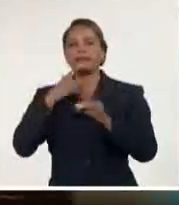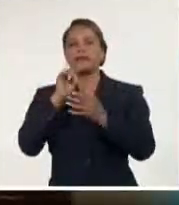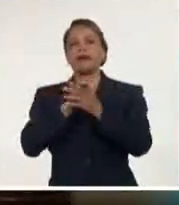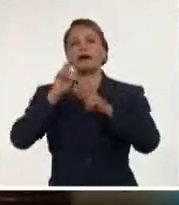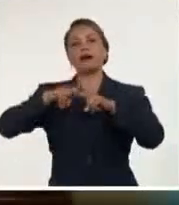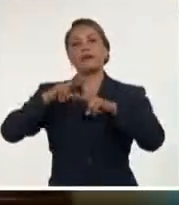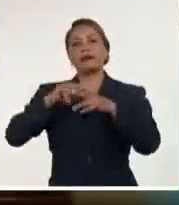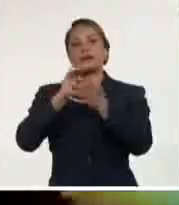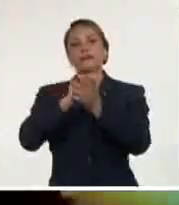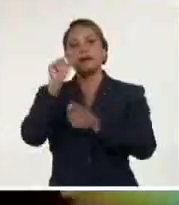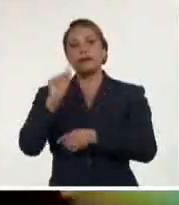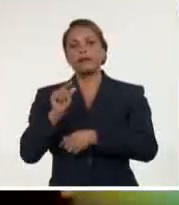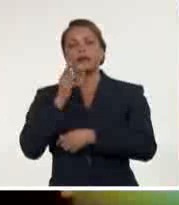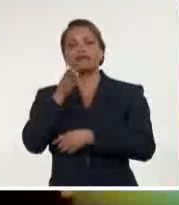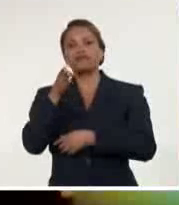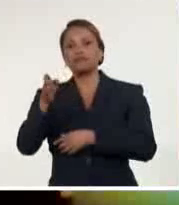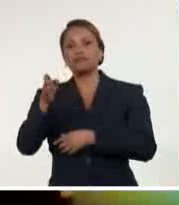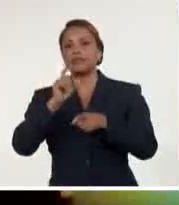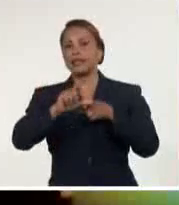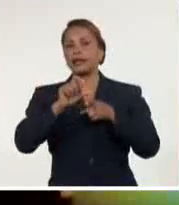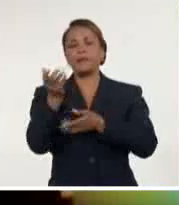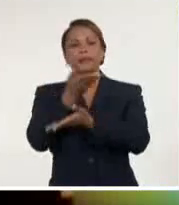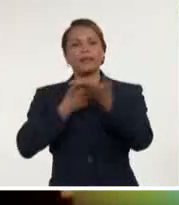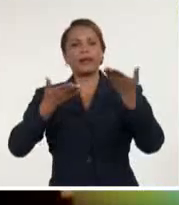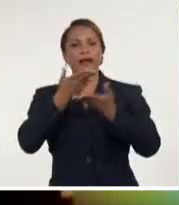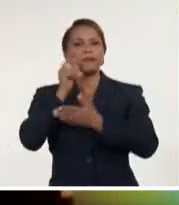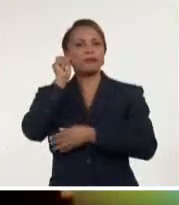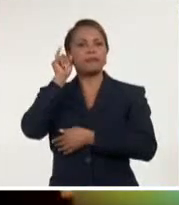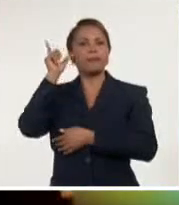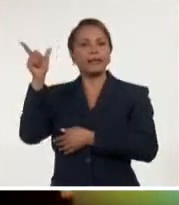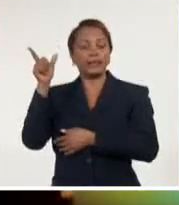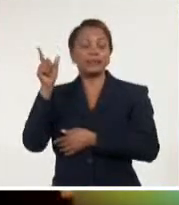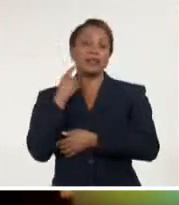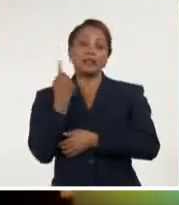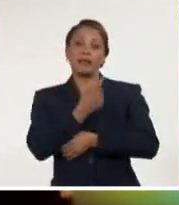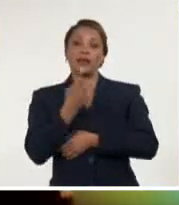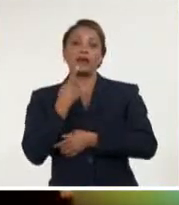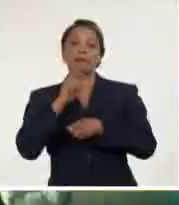para las visitas de campo y el intercambio de experiencias agroecológicas con los productores.